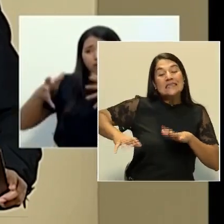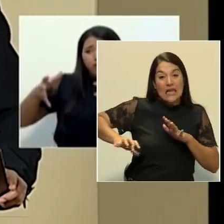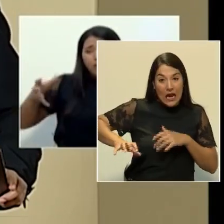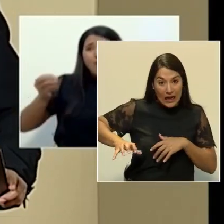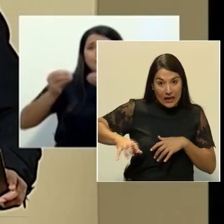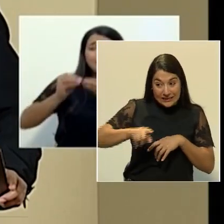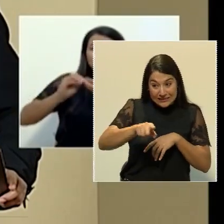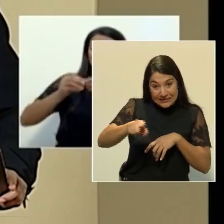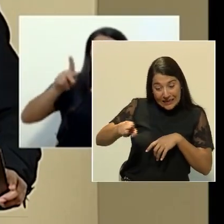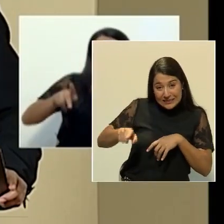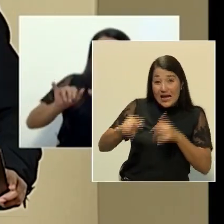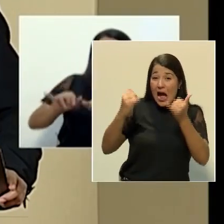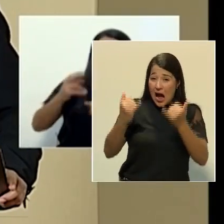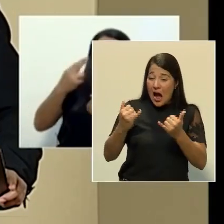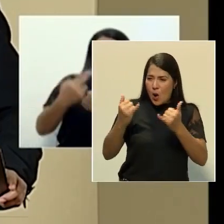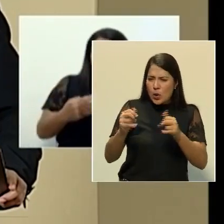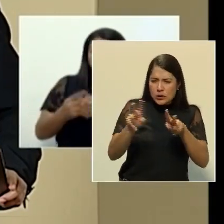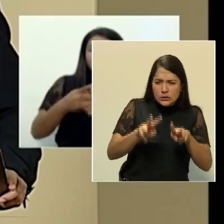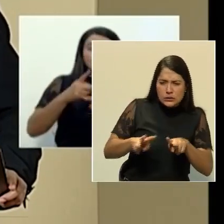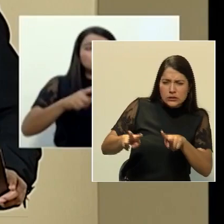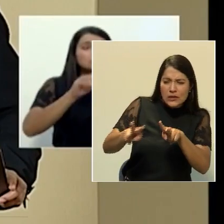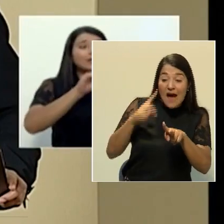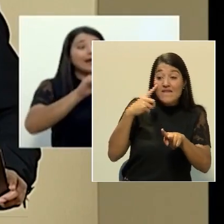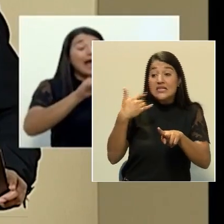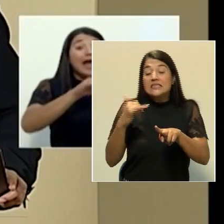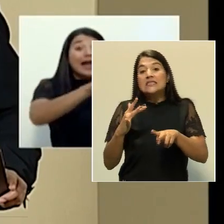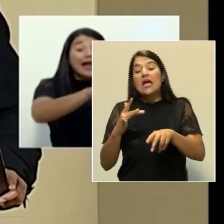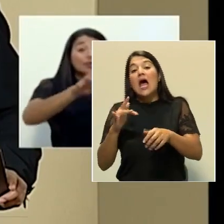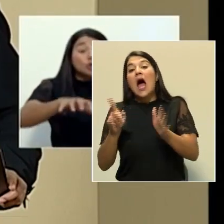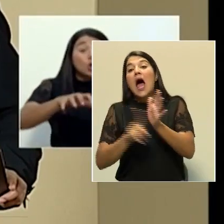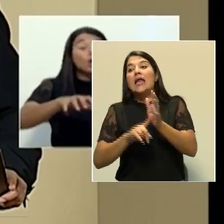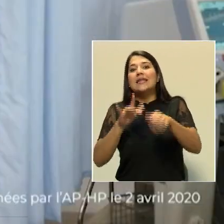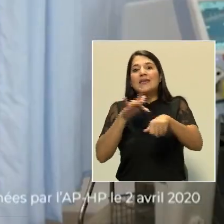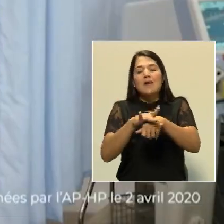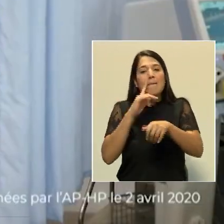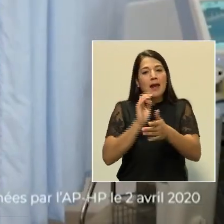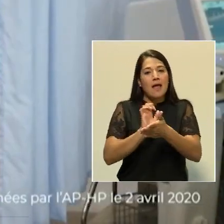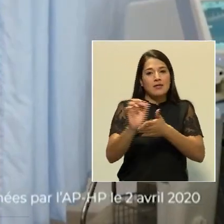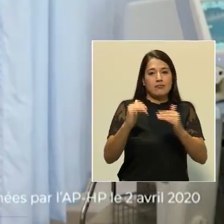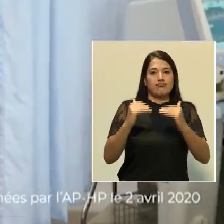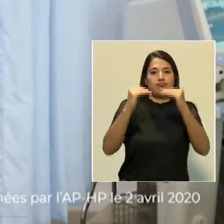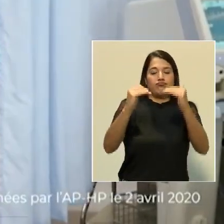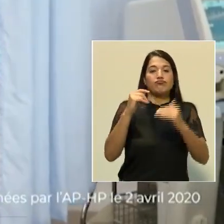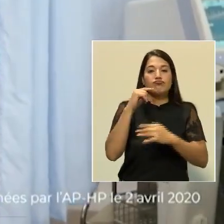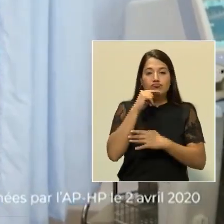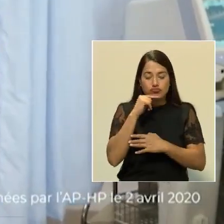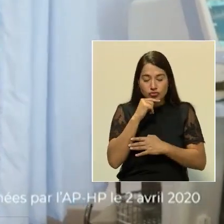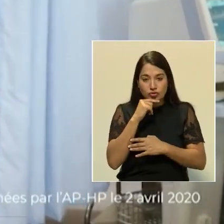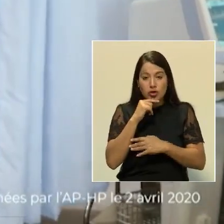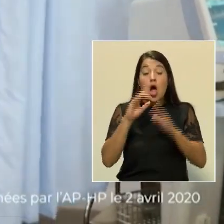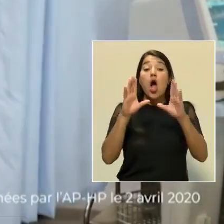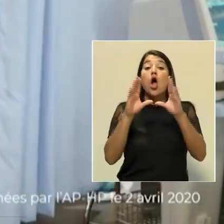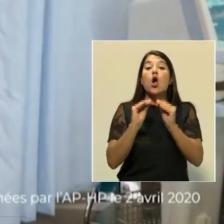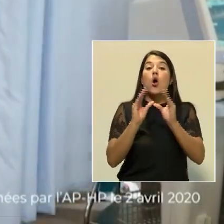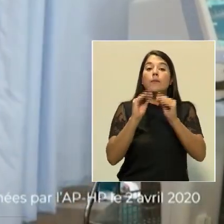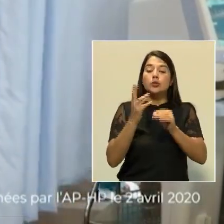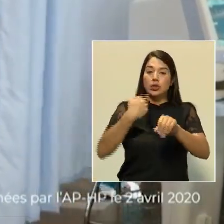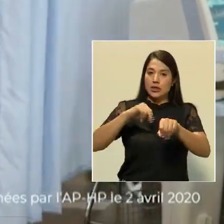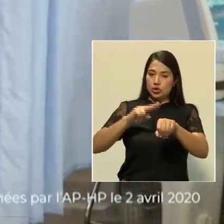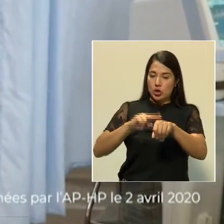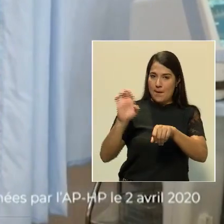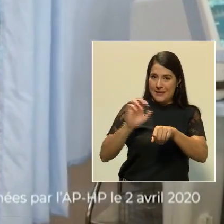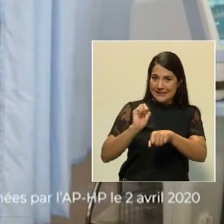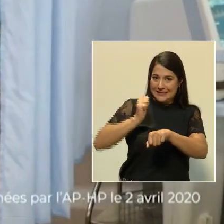alertas sindrómicas que ya se han descrito, comiencen a trabajar más fuerte. La Comisión Nacional de Emergencias establece